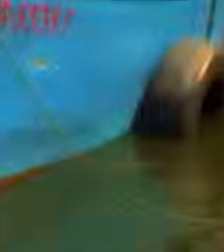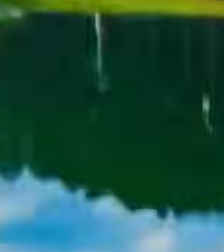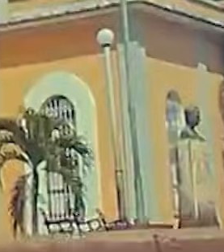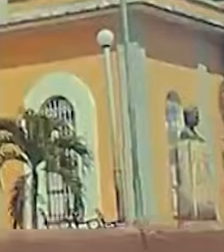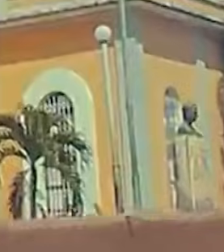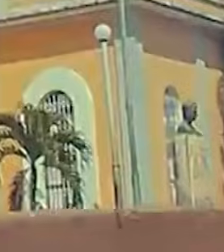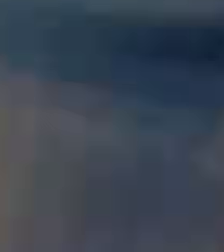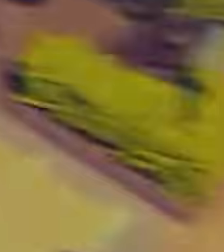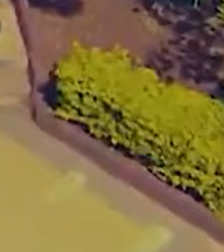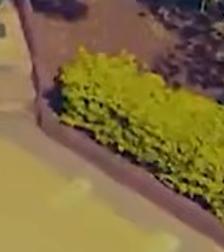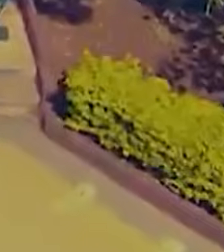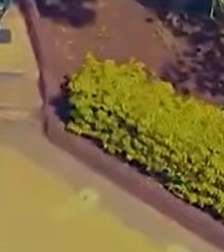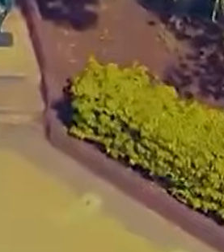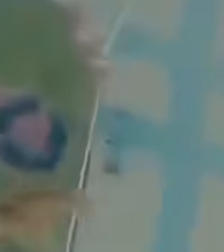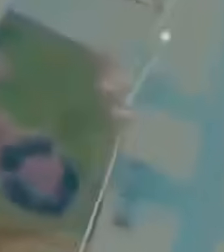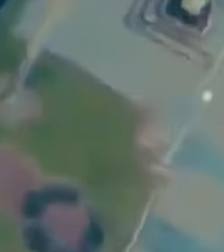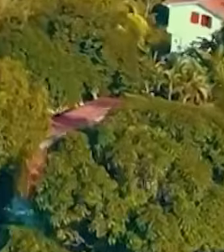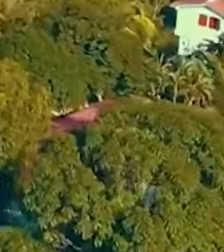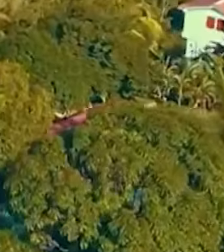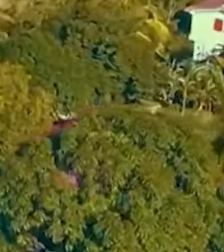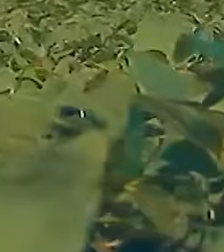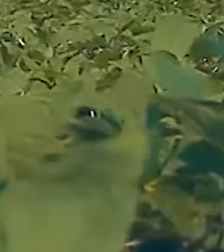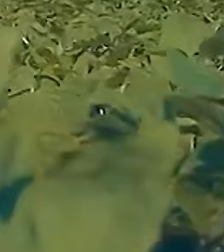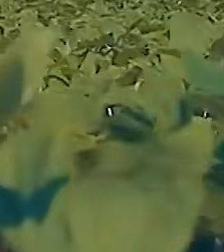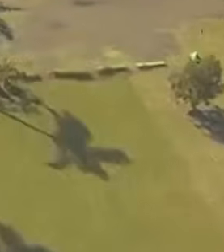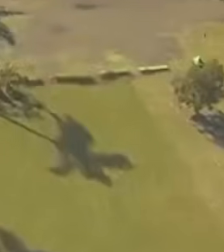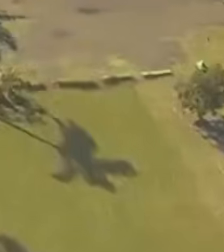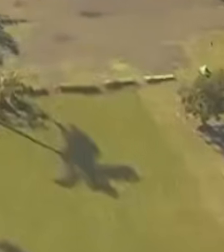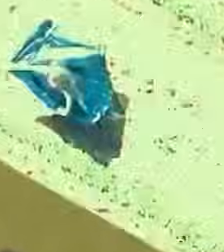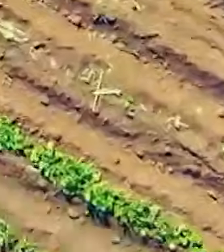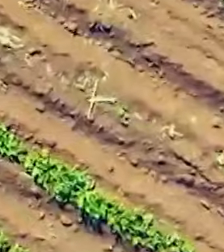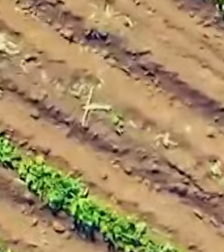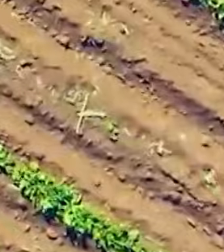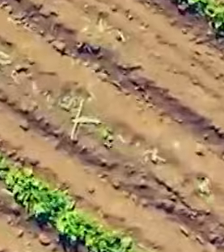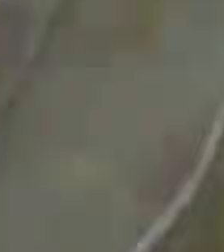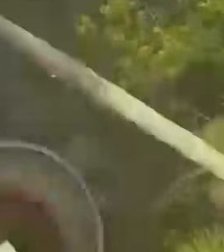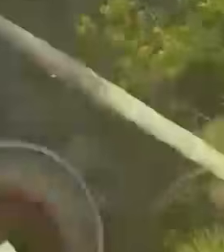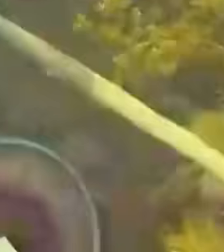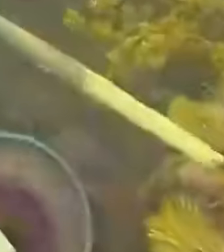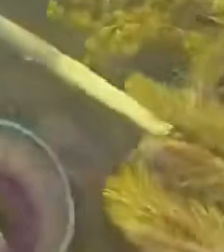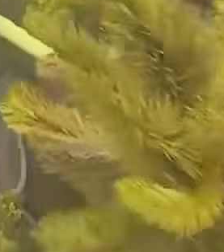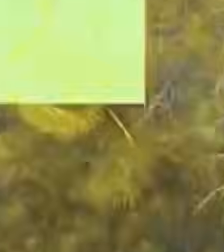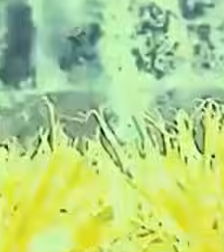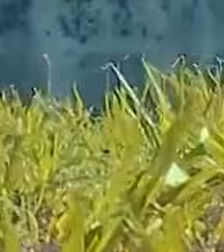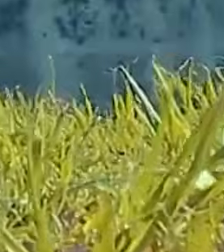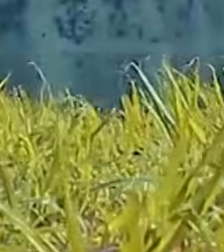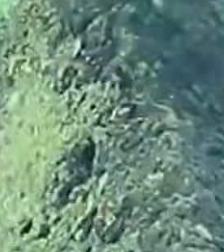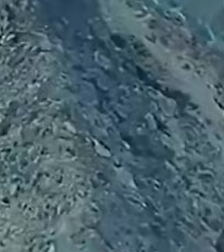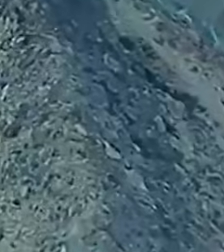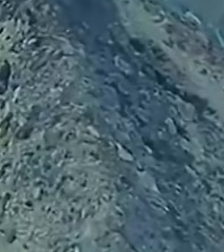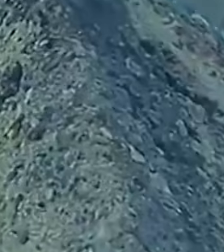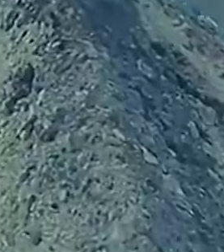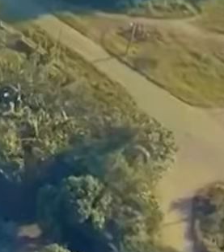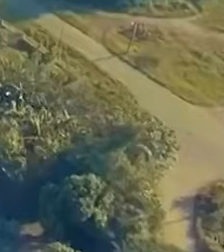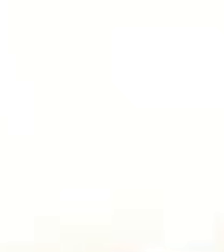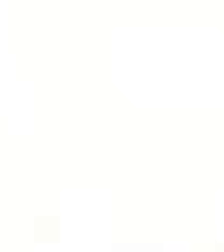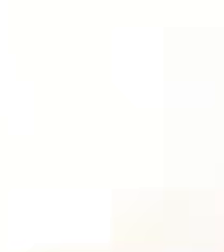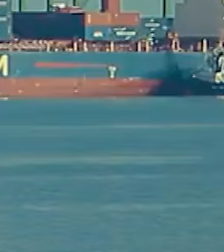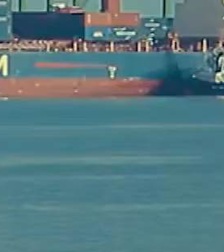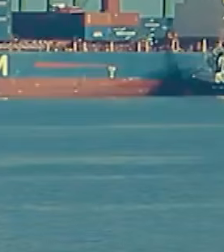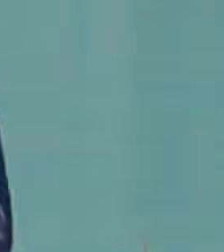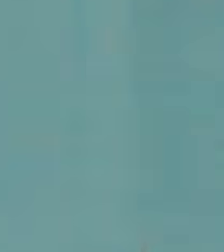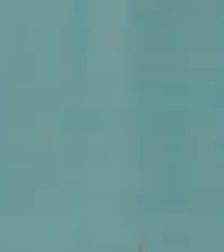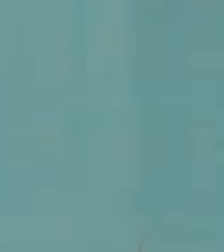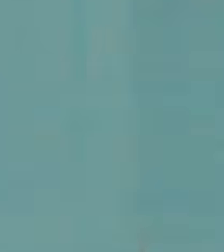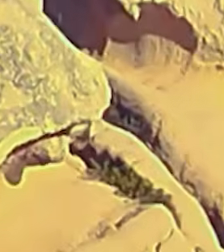Desde el 9 de enero de 2011, la geografía de esta tierra tiene 11 raíces y una misma fuerza.